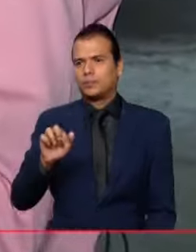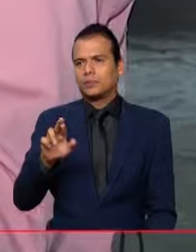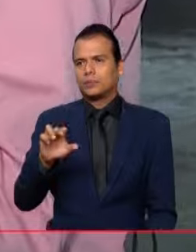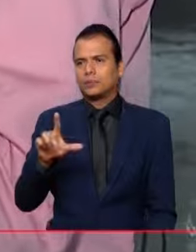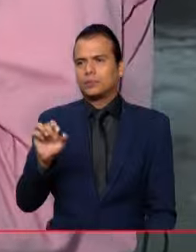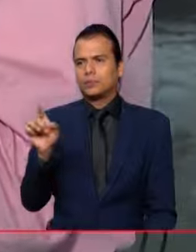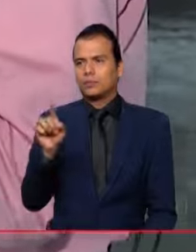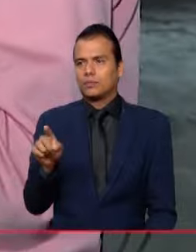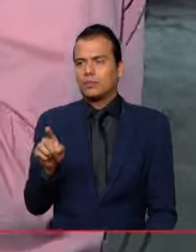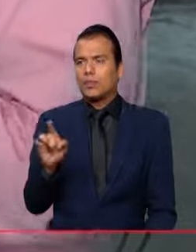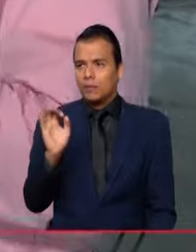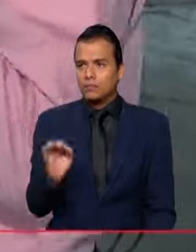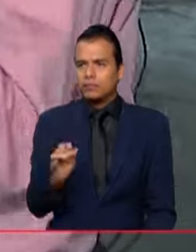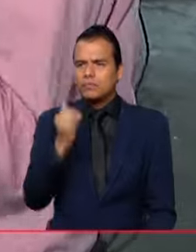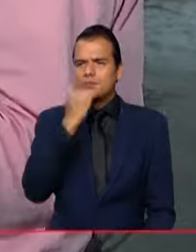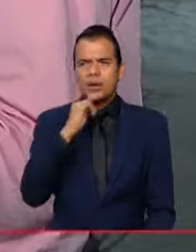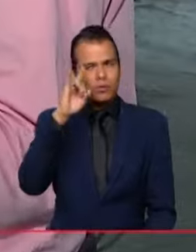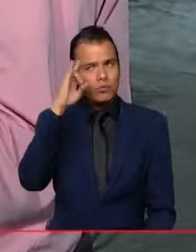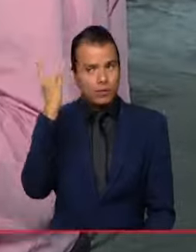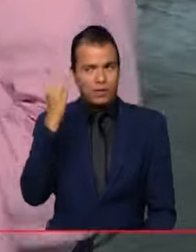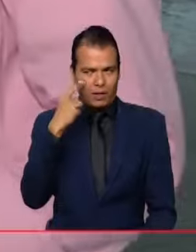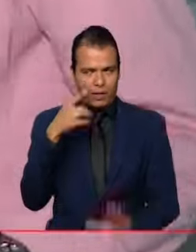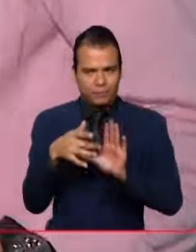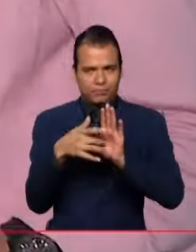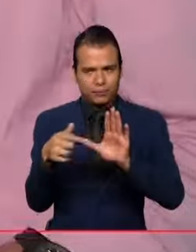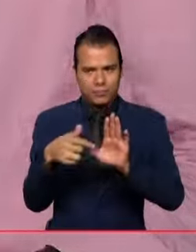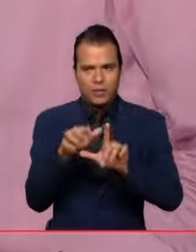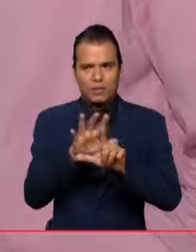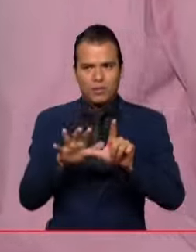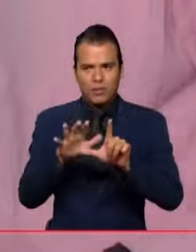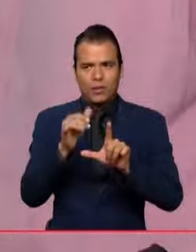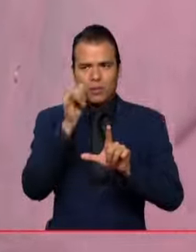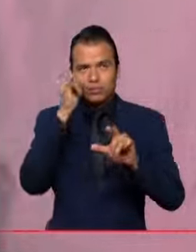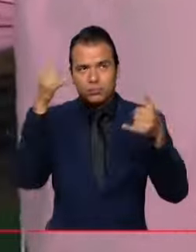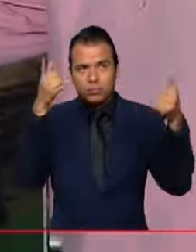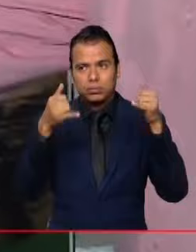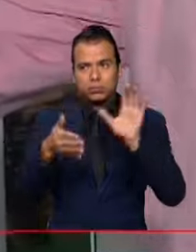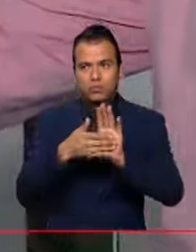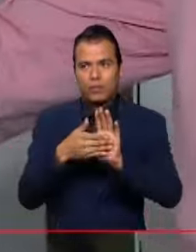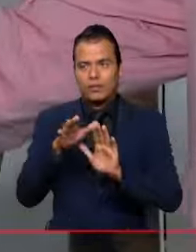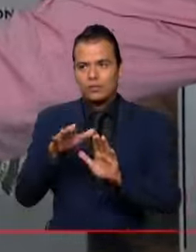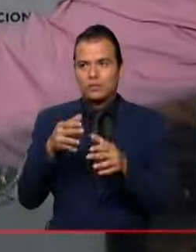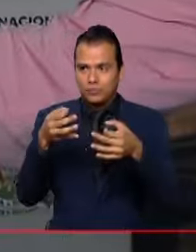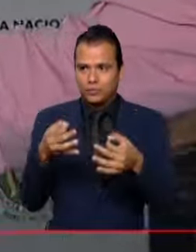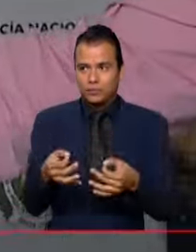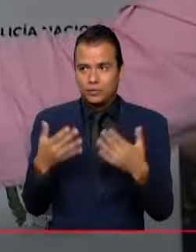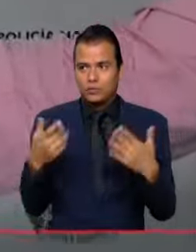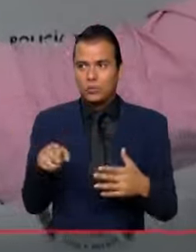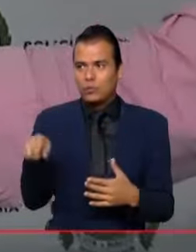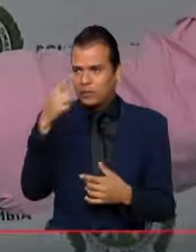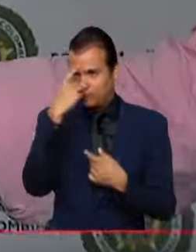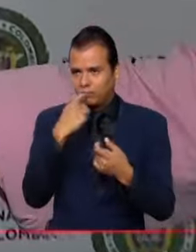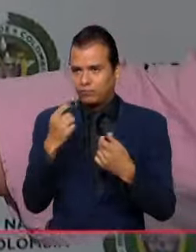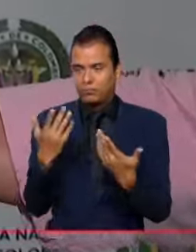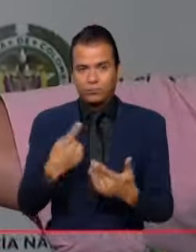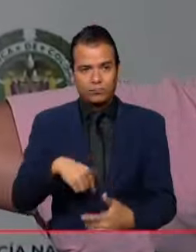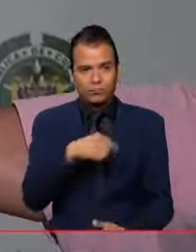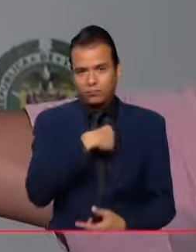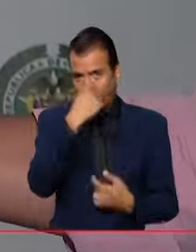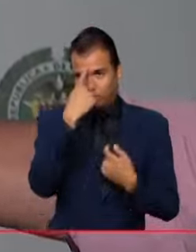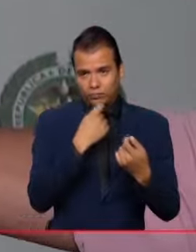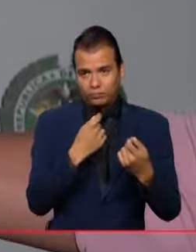quedaron captados en cámaras de vigilancia. ¿Y cuál era el modus operandi? Bueno, mira, así es. En el marco de la estrategia de seguridad integral que tenemos para Cali, por Cali